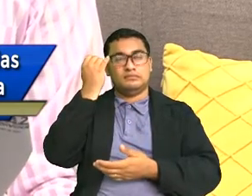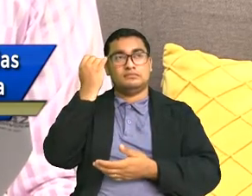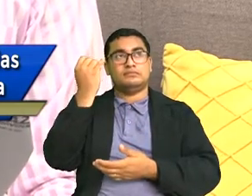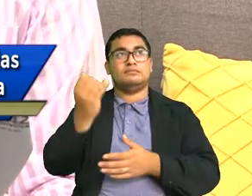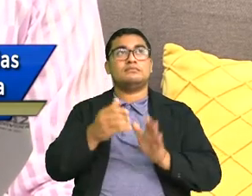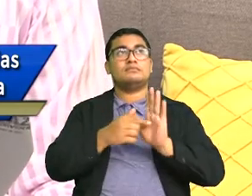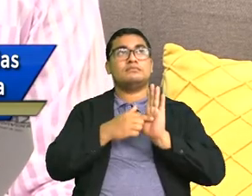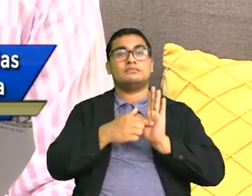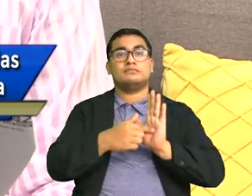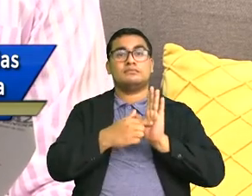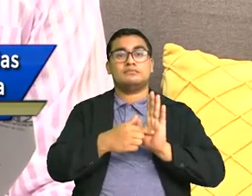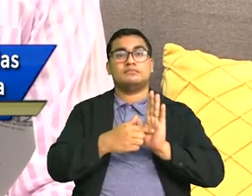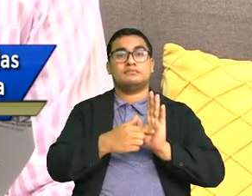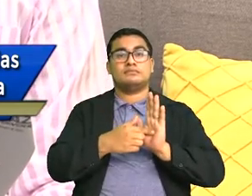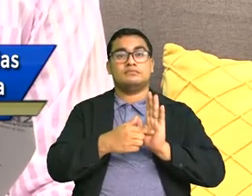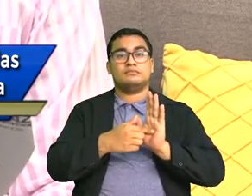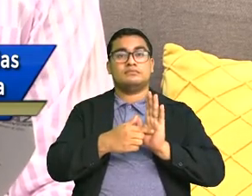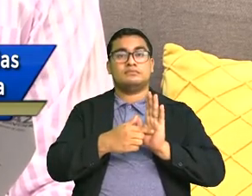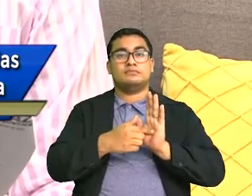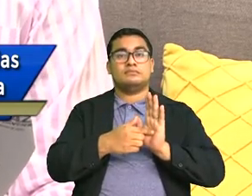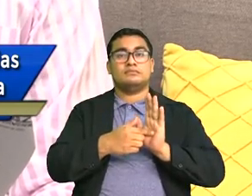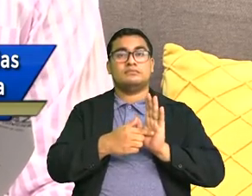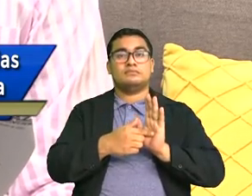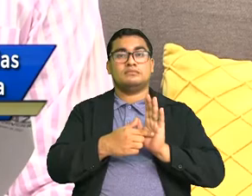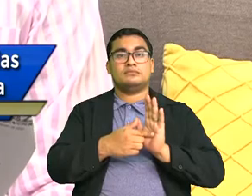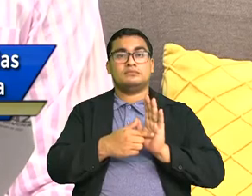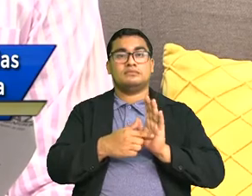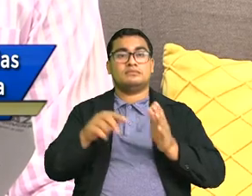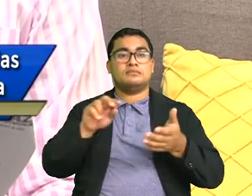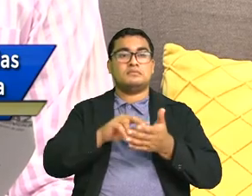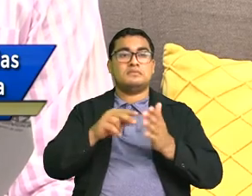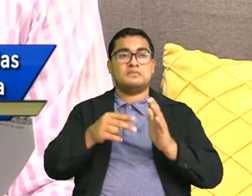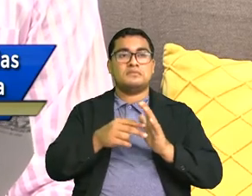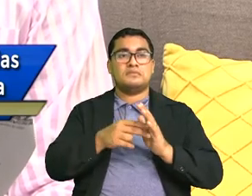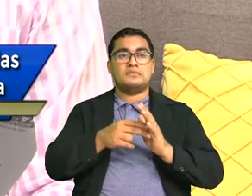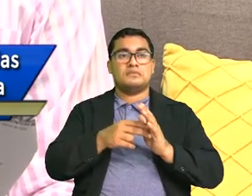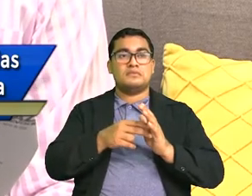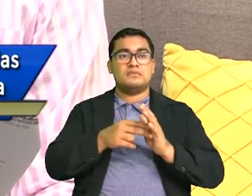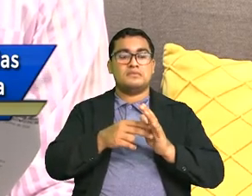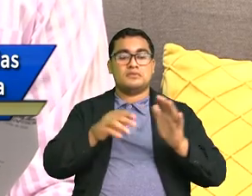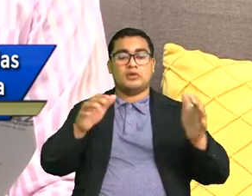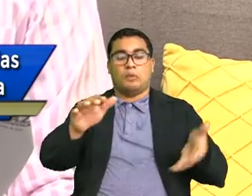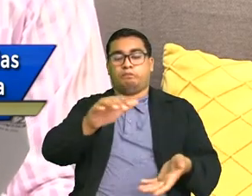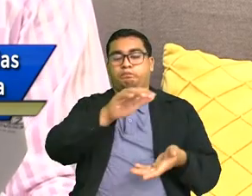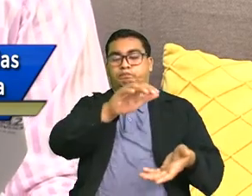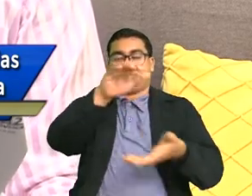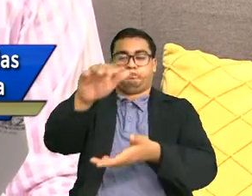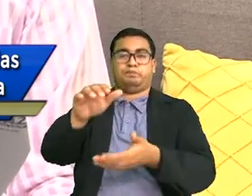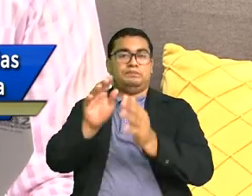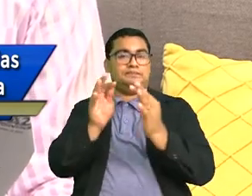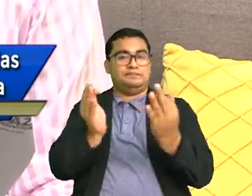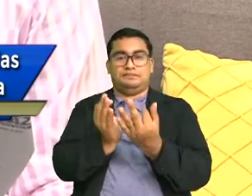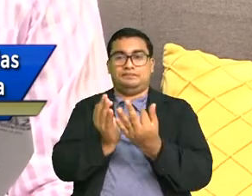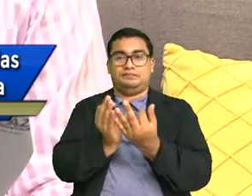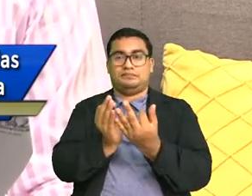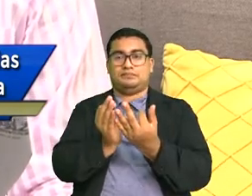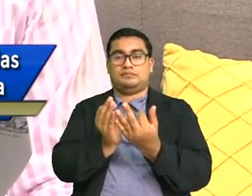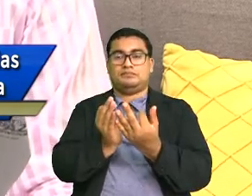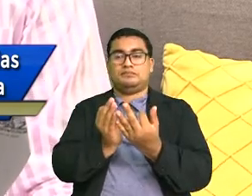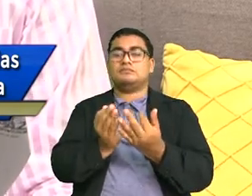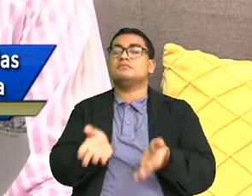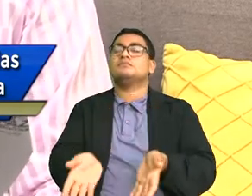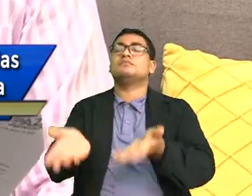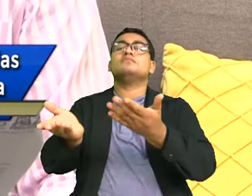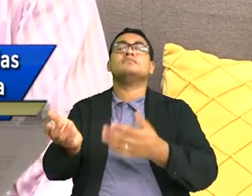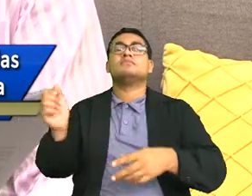no es no es un paquete enlatado está empacado que se le manda a la familia y se le dice acá